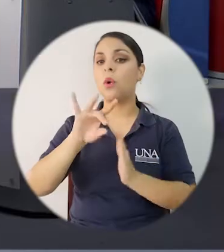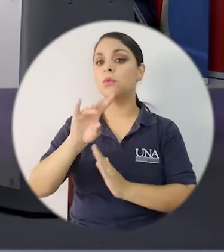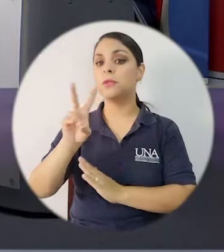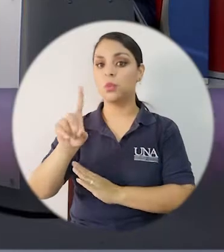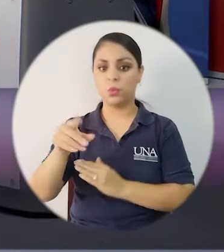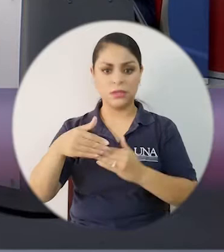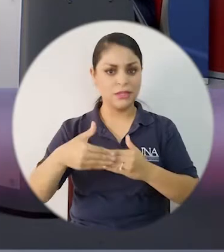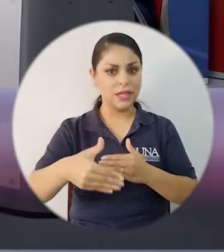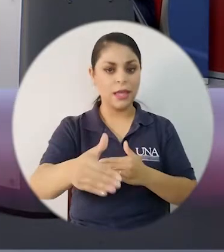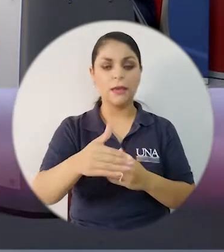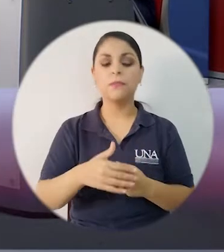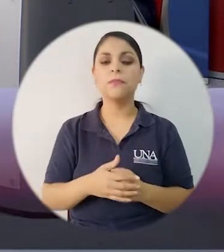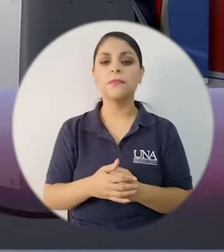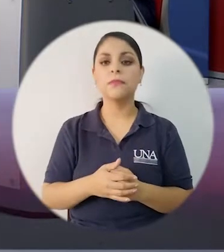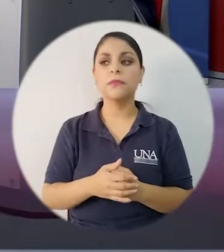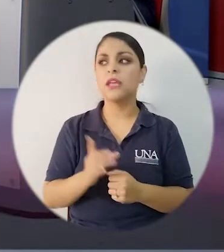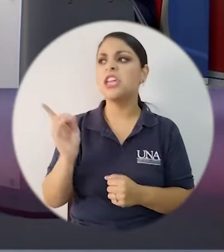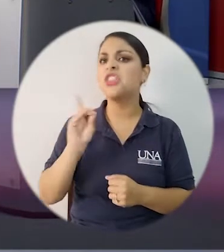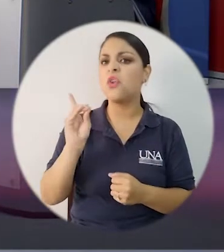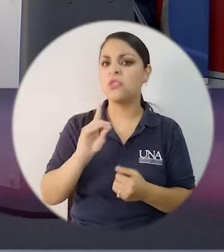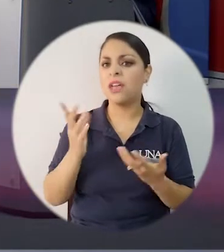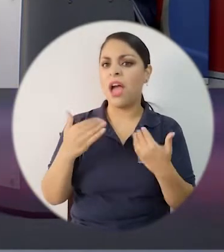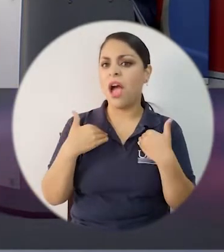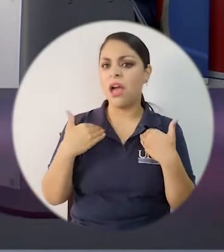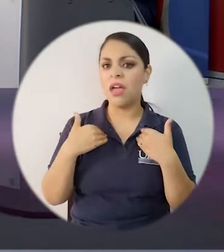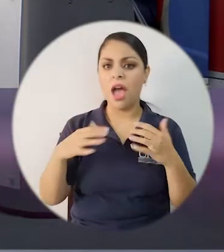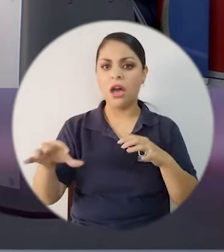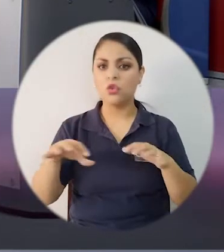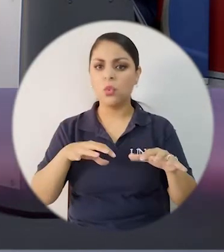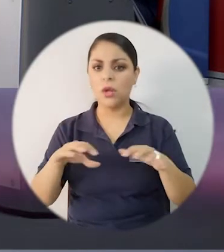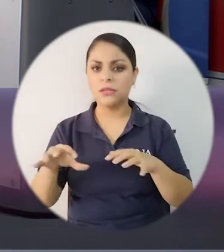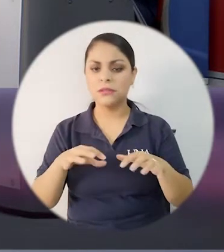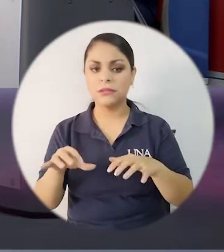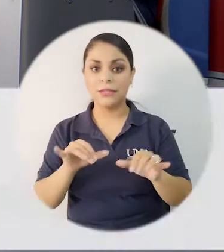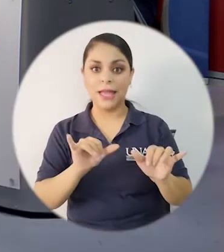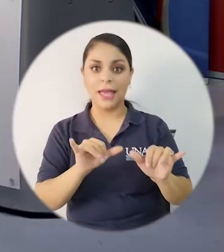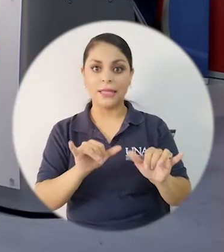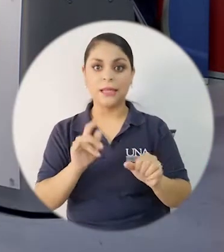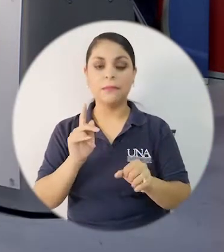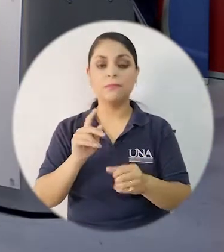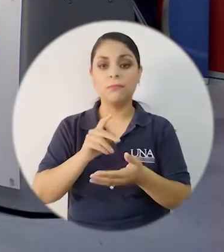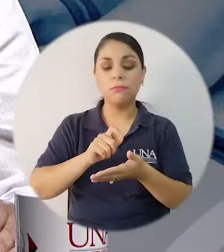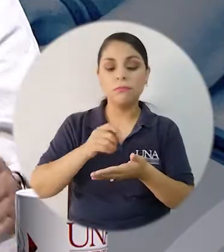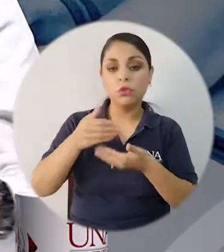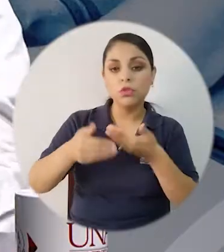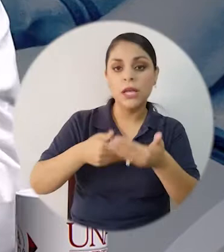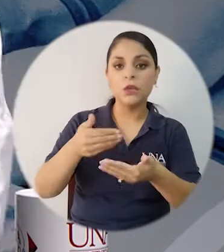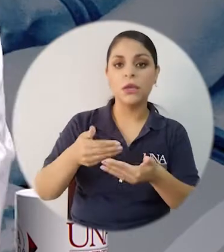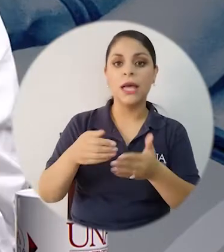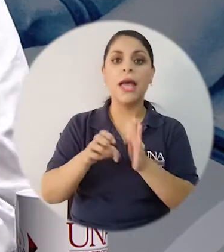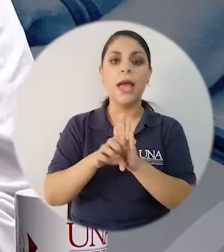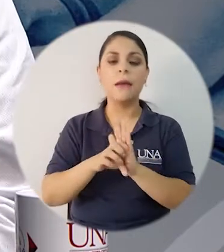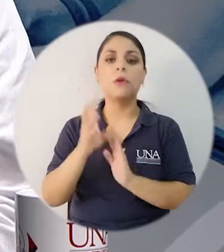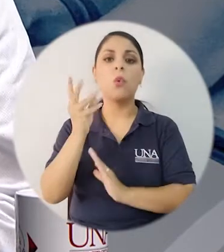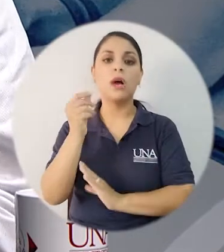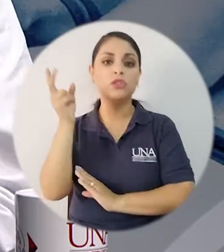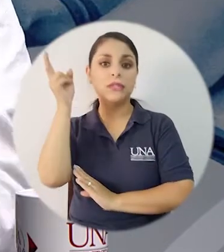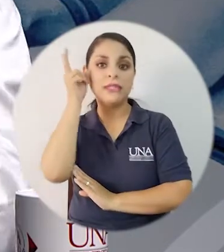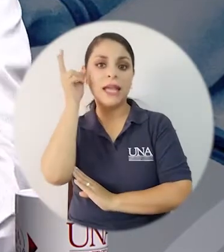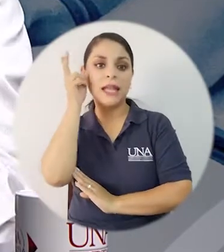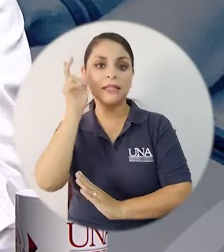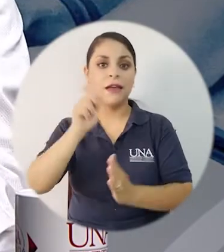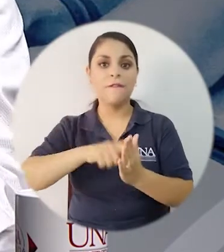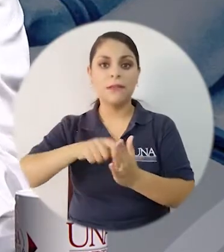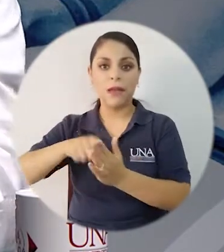dónde están el resto de actores de ese proceso? Repito, o sea, ¿cuántos indígenas firmaron el acta de independencia? Bueno,